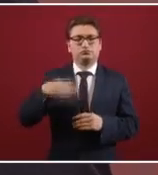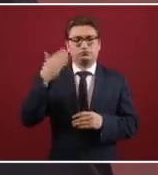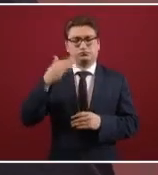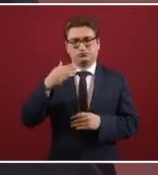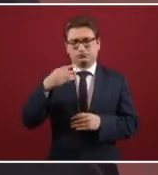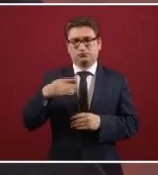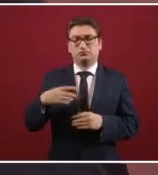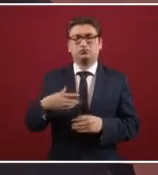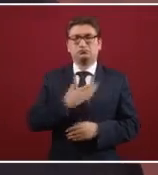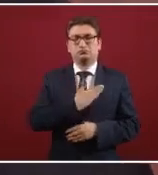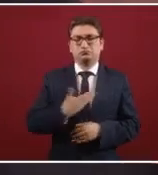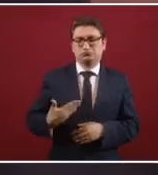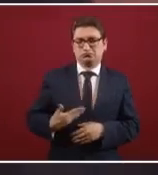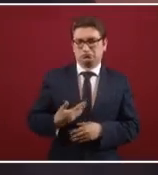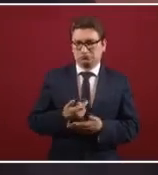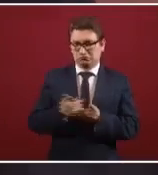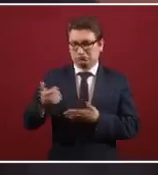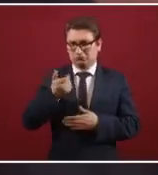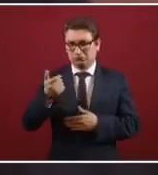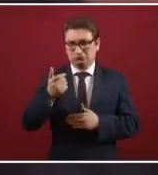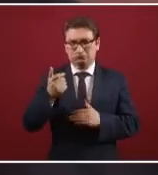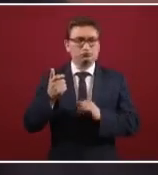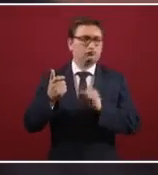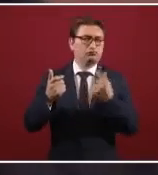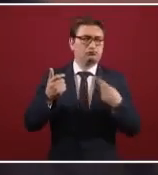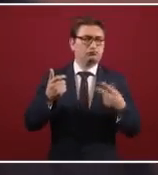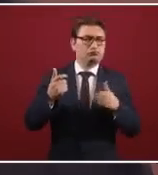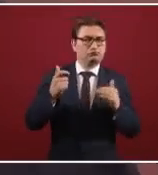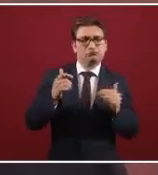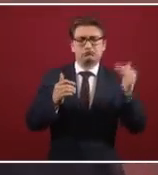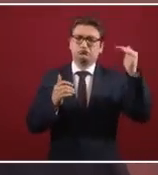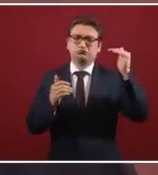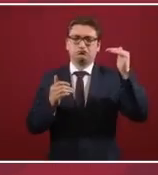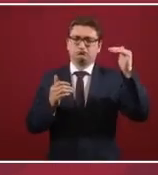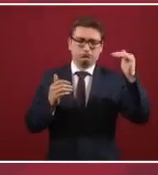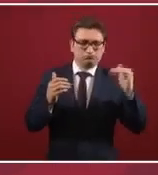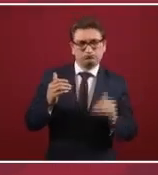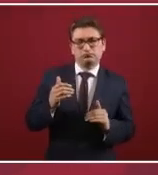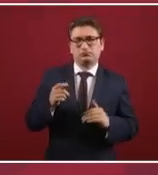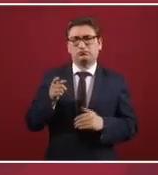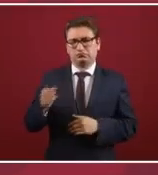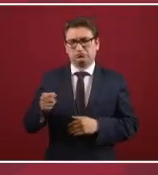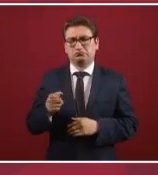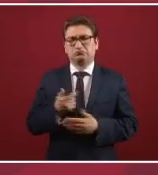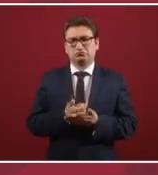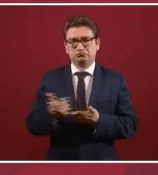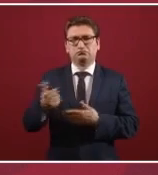que lo que obtiene el presidente pues ya el sueldo es de 90 mil pesos